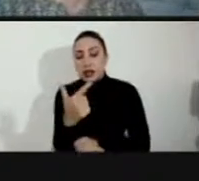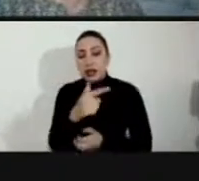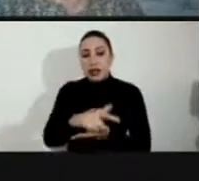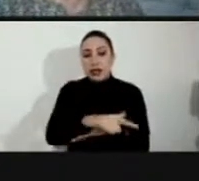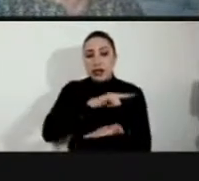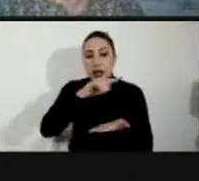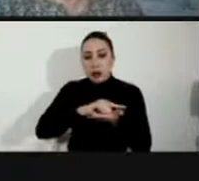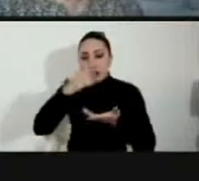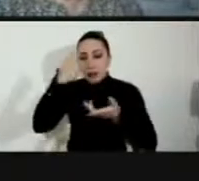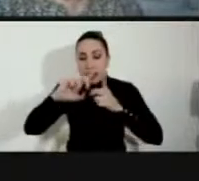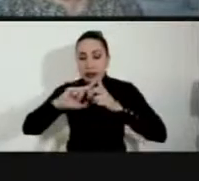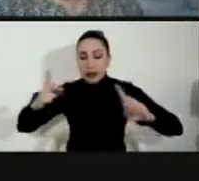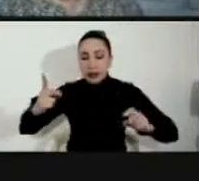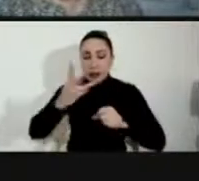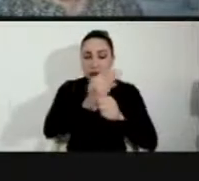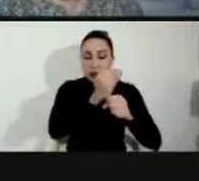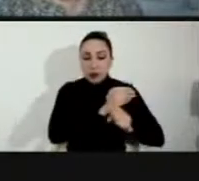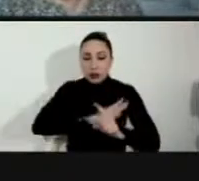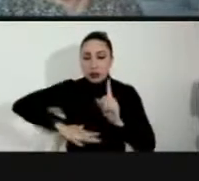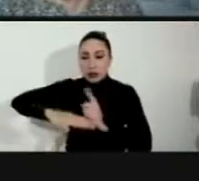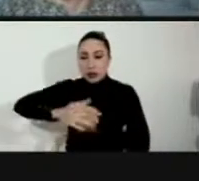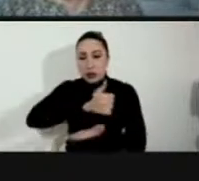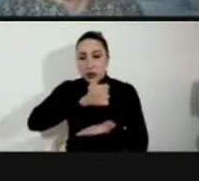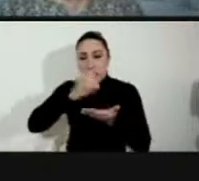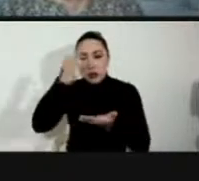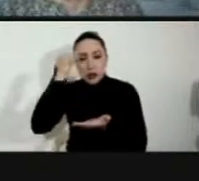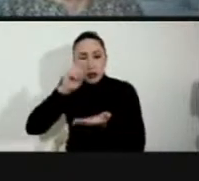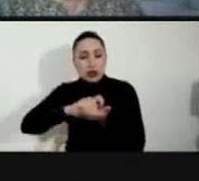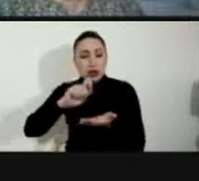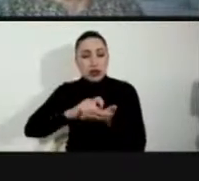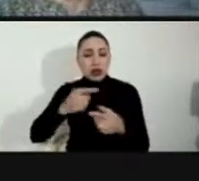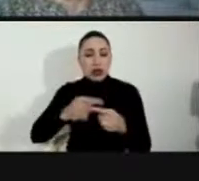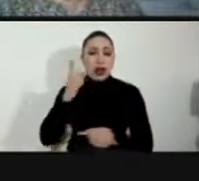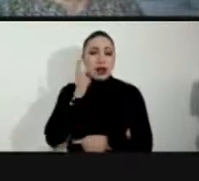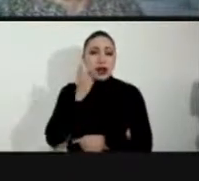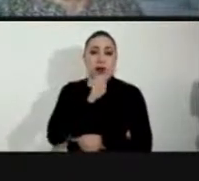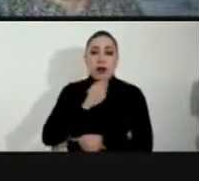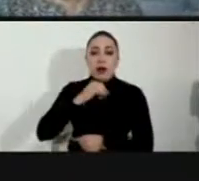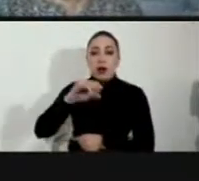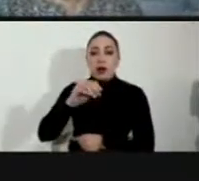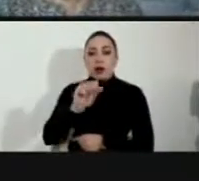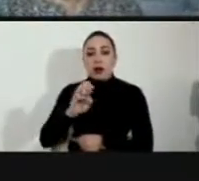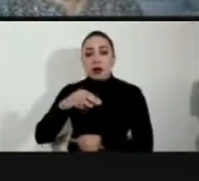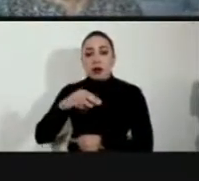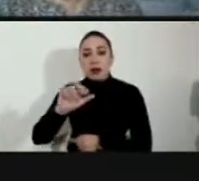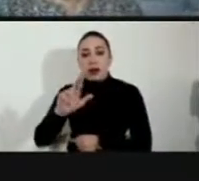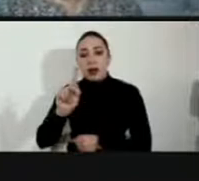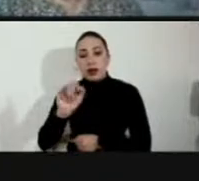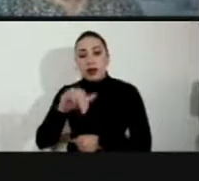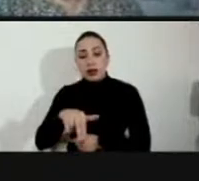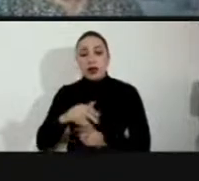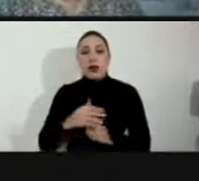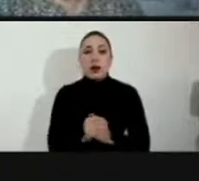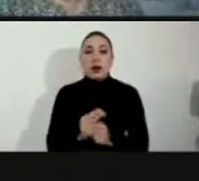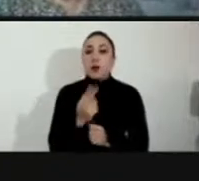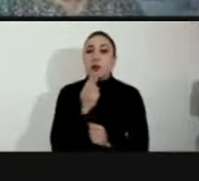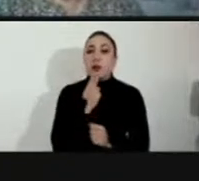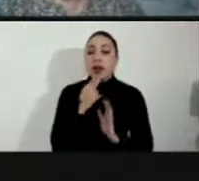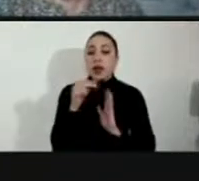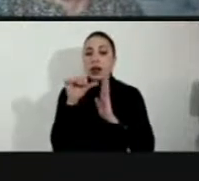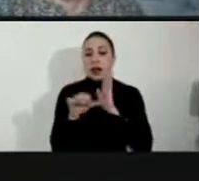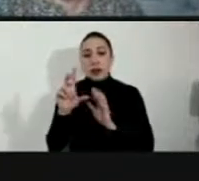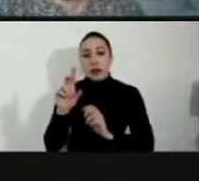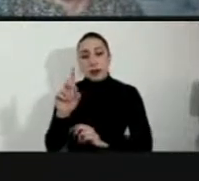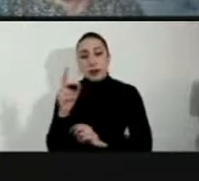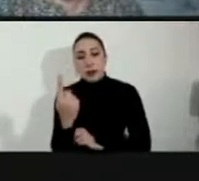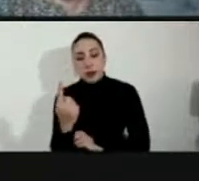Federal, suscrita por el diputado José Martín del Campo Castañeda. Con fundamento en lo dispuesto por el artículo 31, numeral